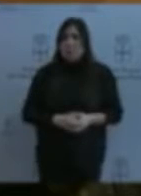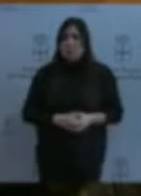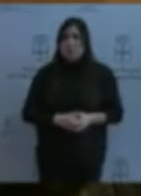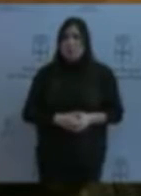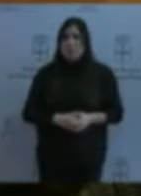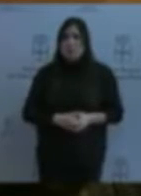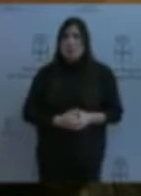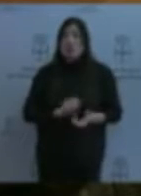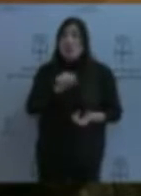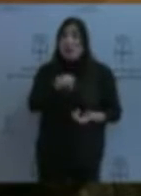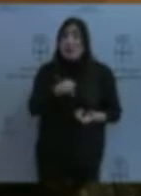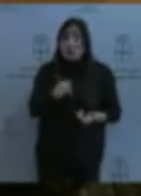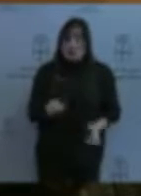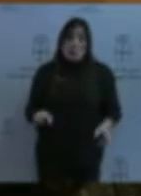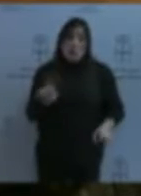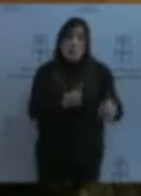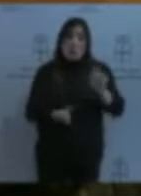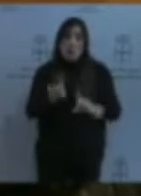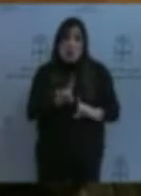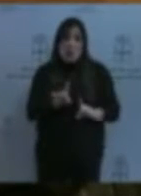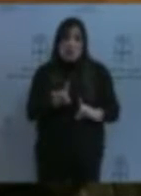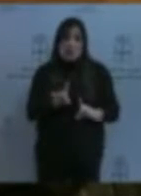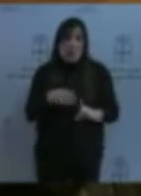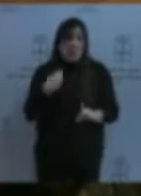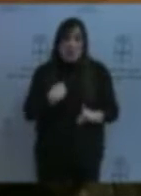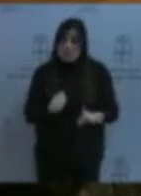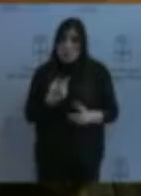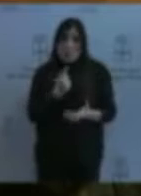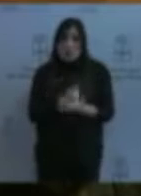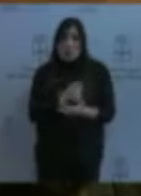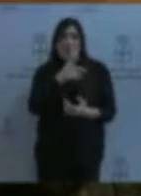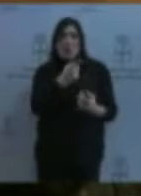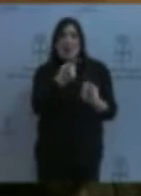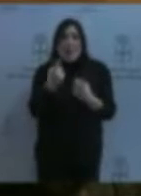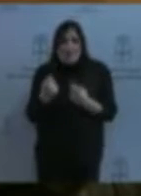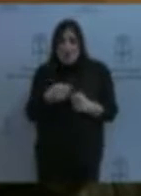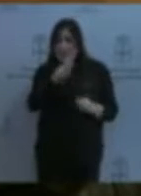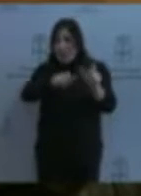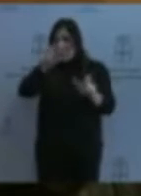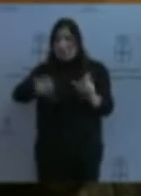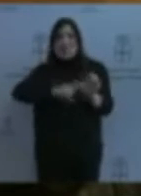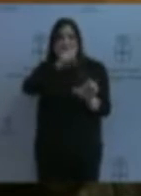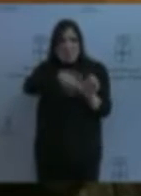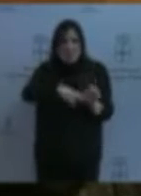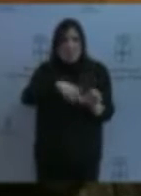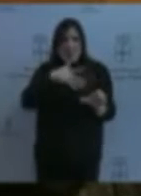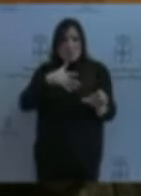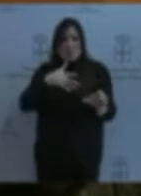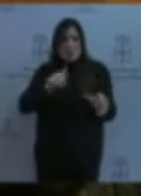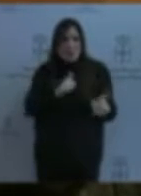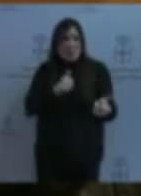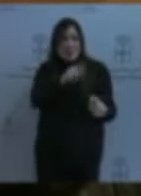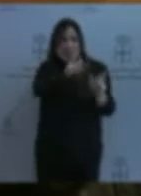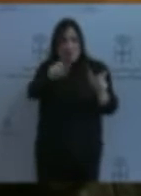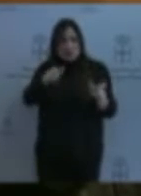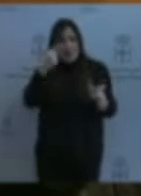que es la administración pública, que es la falta de cauces de participación para aprovechar el conocimiento local sobre el desarrollo de infraestructuras de todo